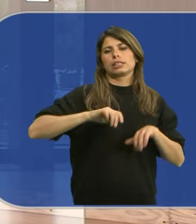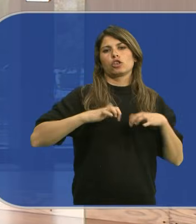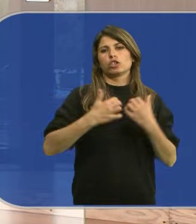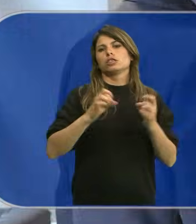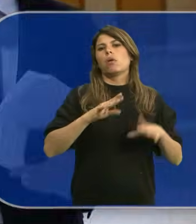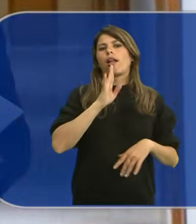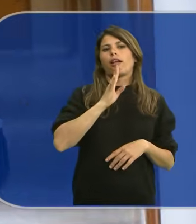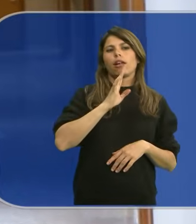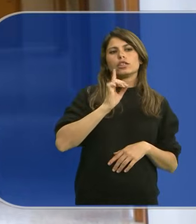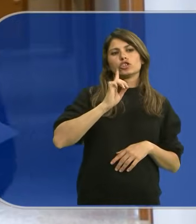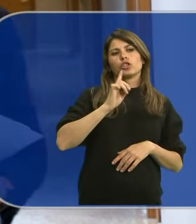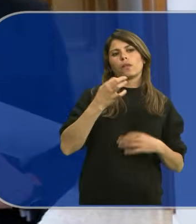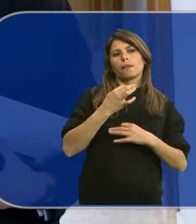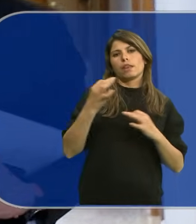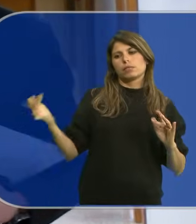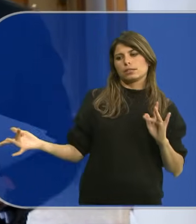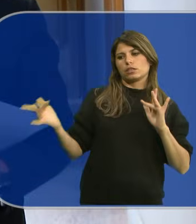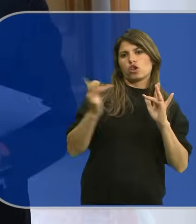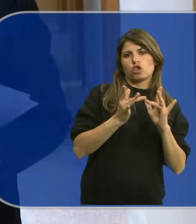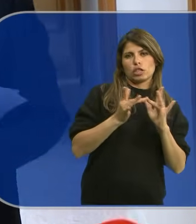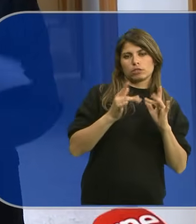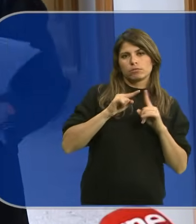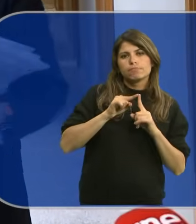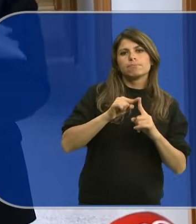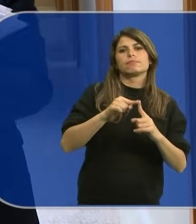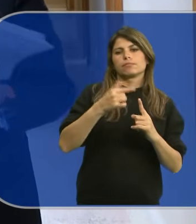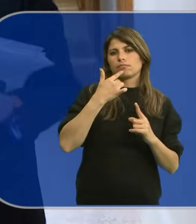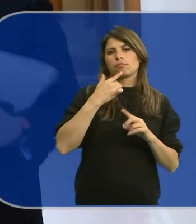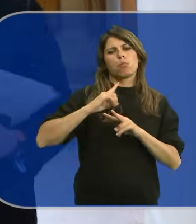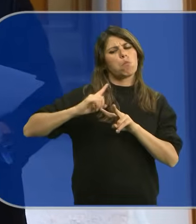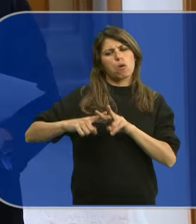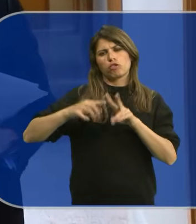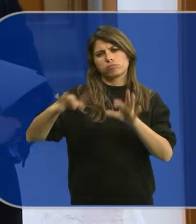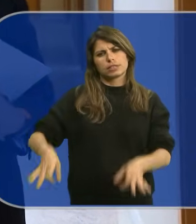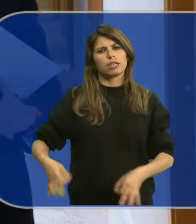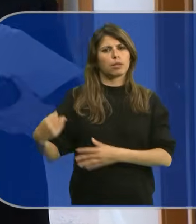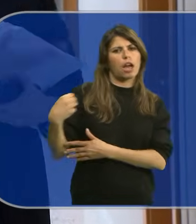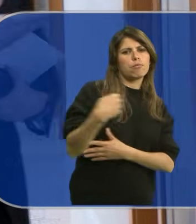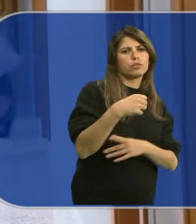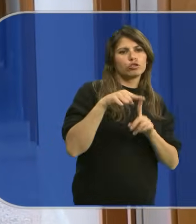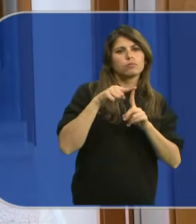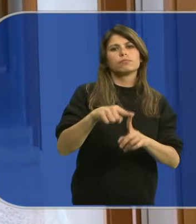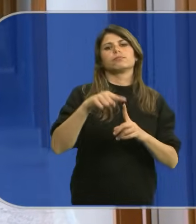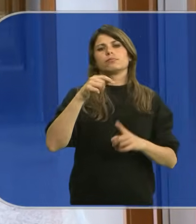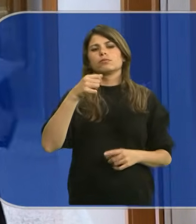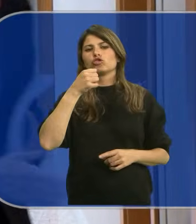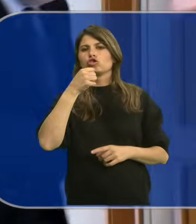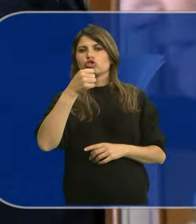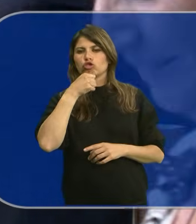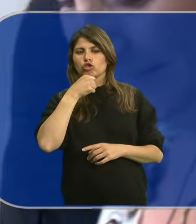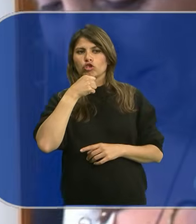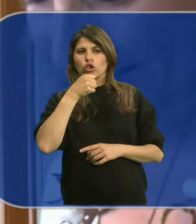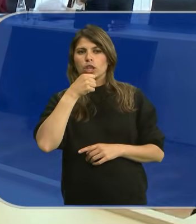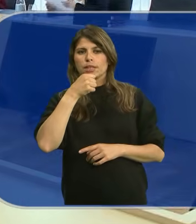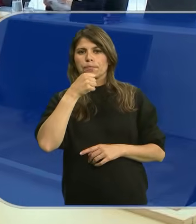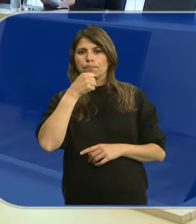como decía, solo tienen que descolgar el teléfono porque, dice, Vox siempre estará ahí para evitar que sea el Partido Socialista